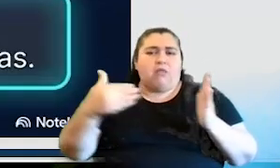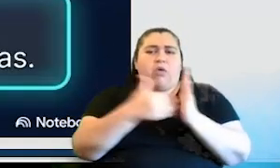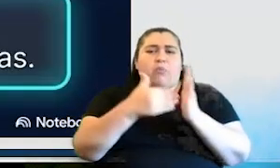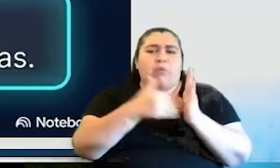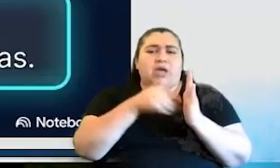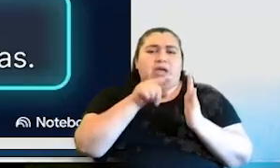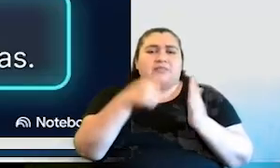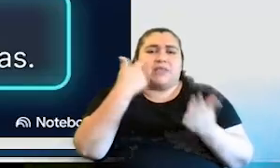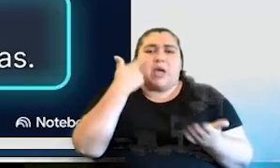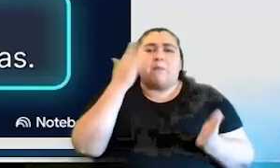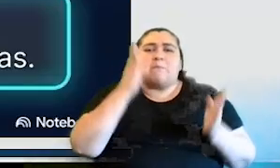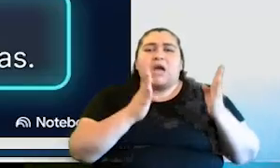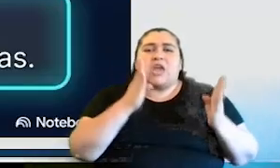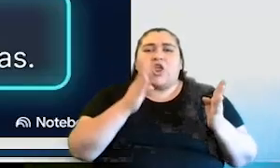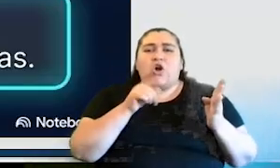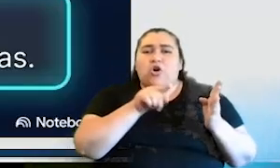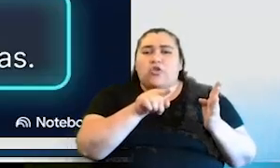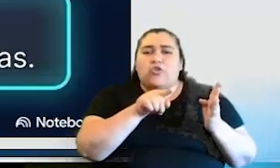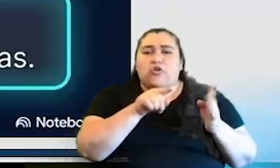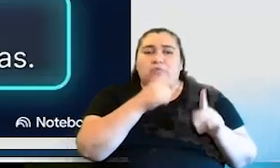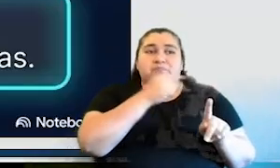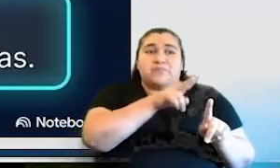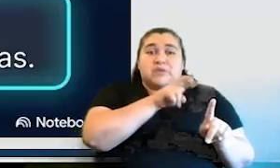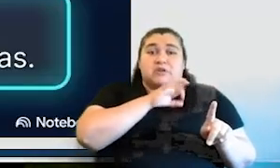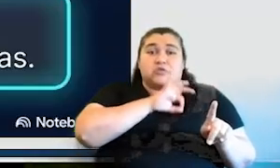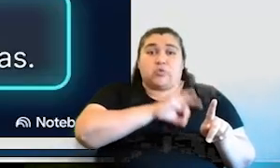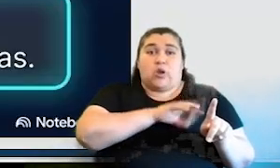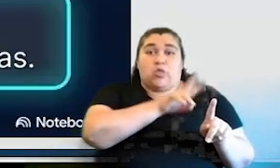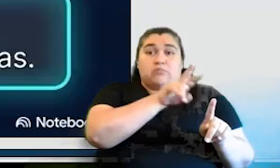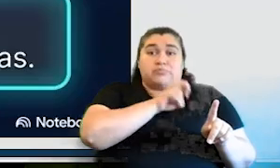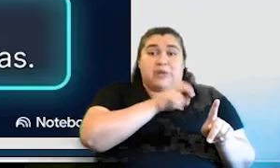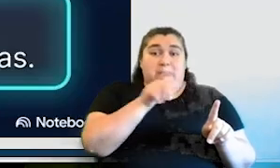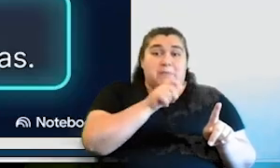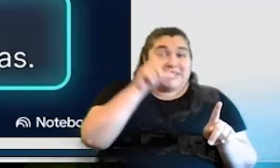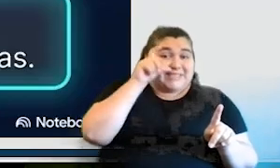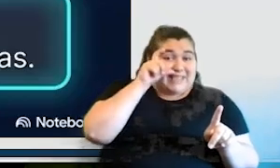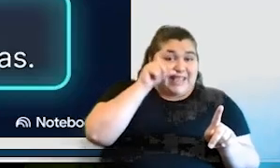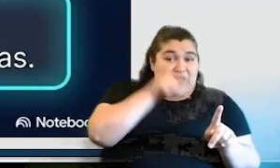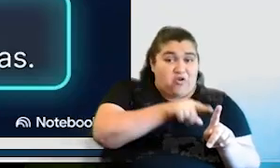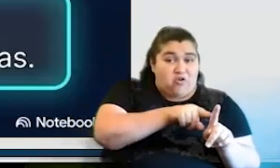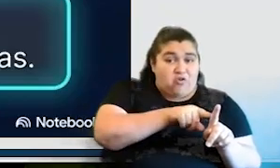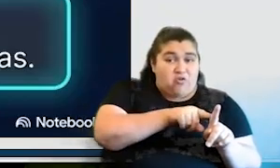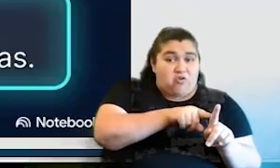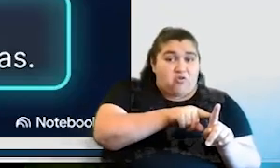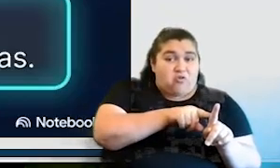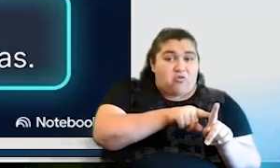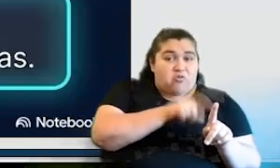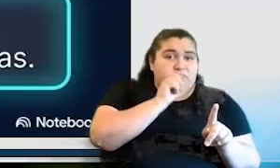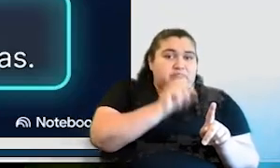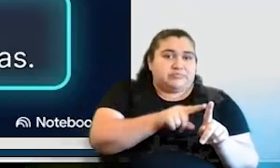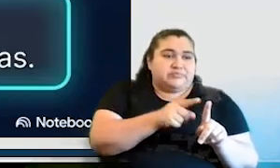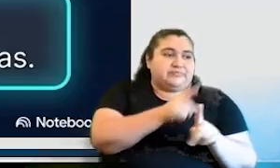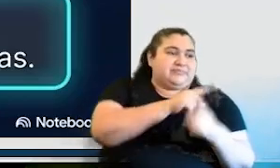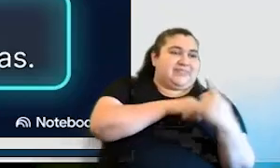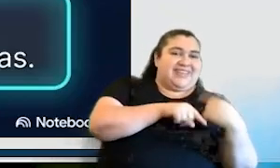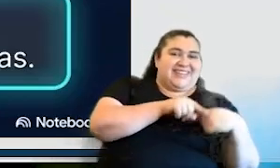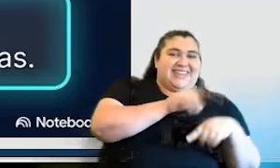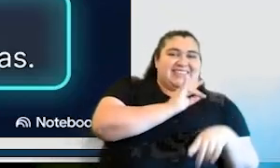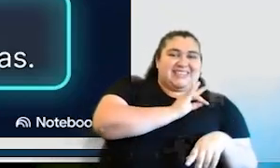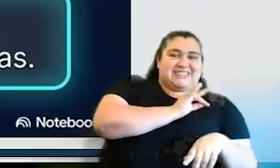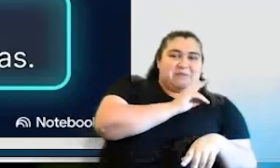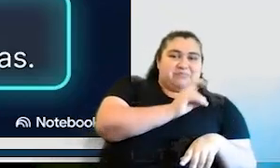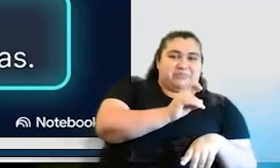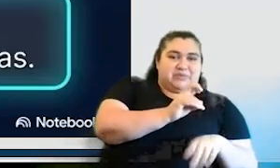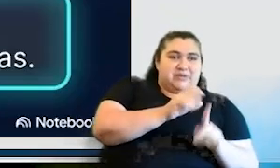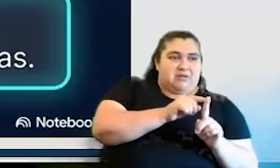al periodo, perdón, que se perciben en enero que corresponden al ejercicio eh, del sueldo de diciembre, que van a tener que ser tomados en el